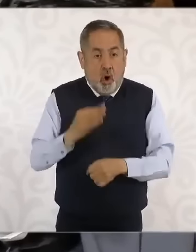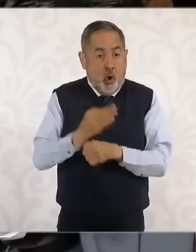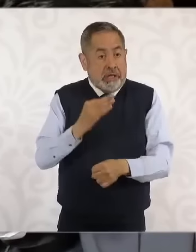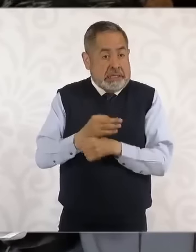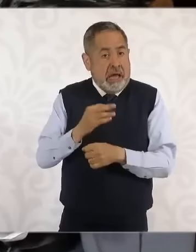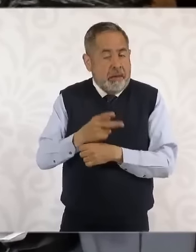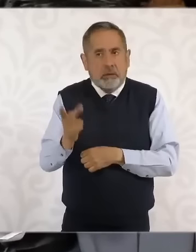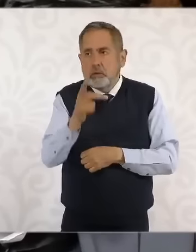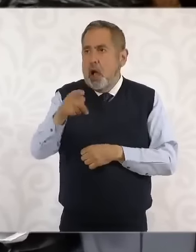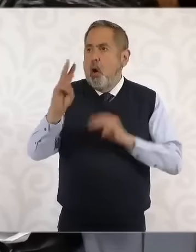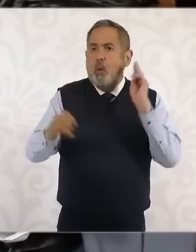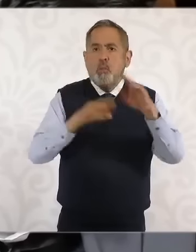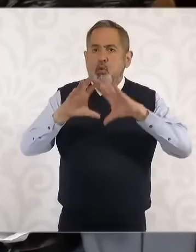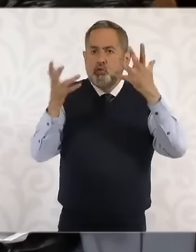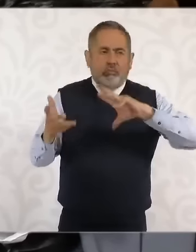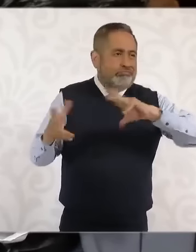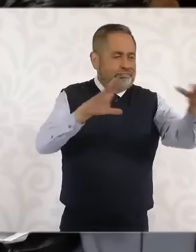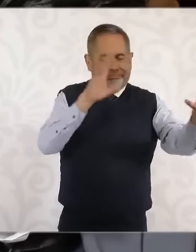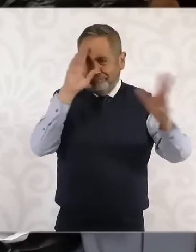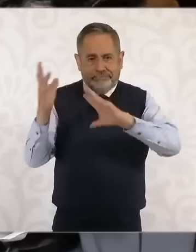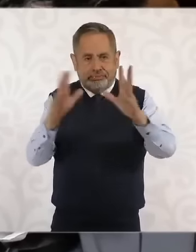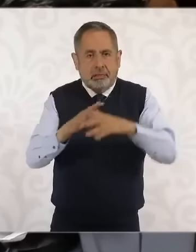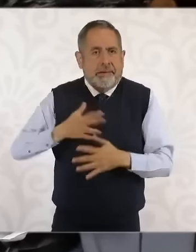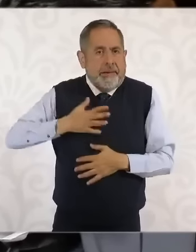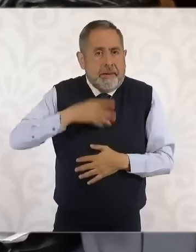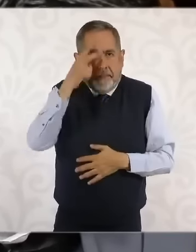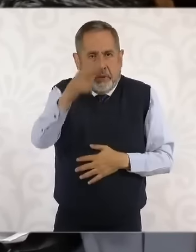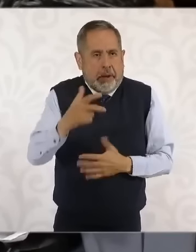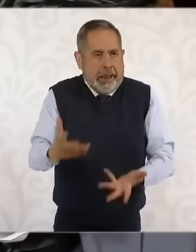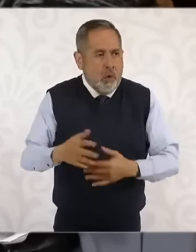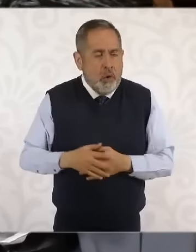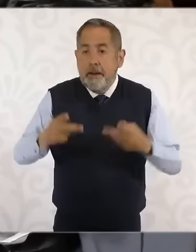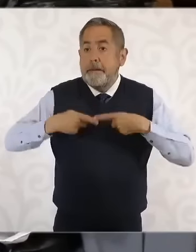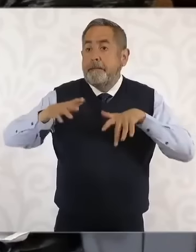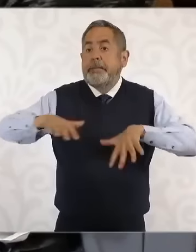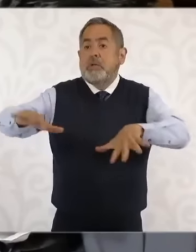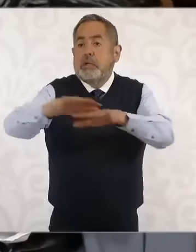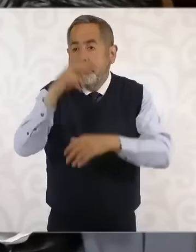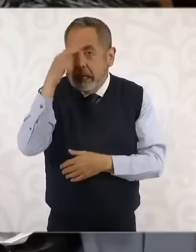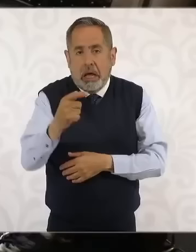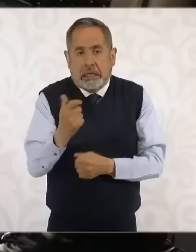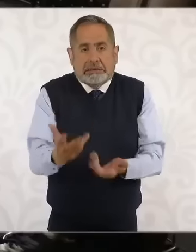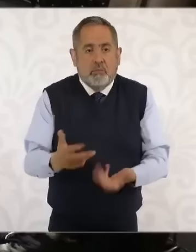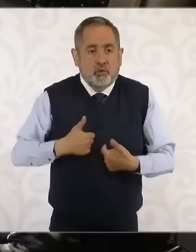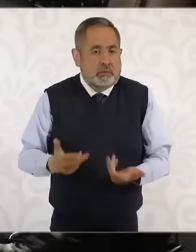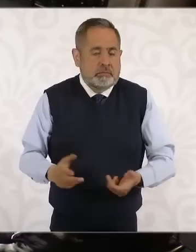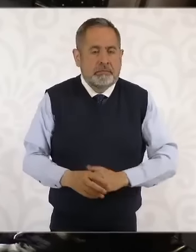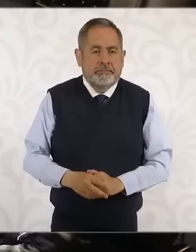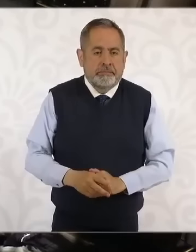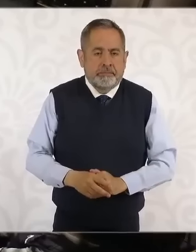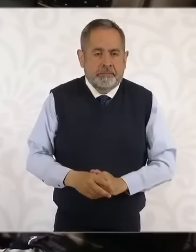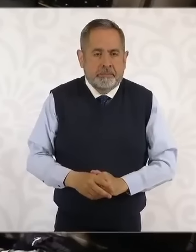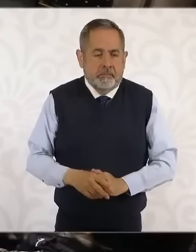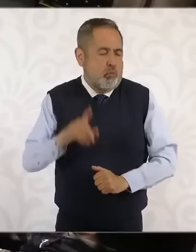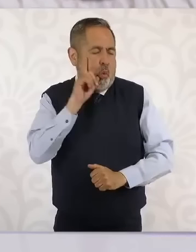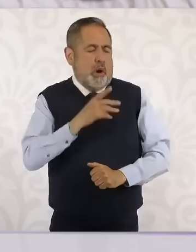sacude, presidenta, y cuál es el papel que debemos jugar los ciudadanos en preparación ante cualquier escenario? Primero, que el gobierno siempre